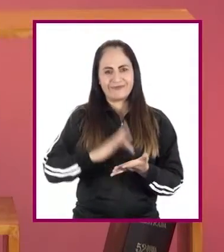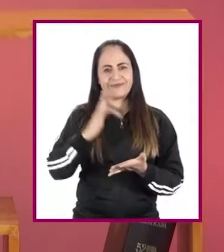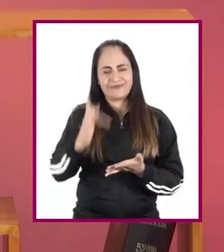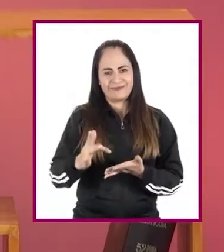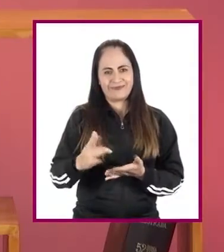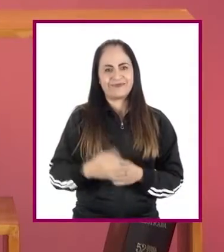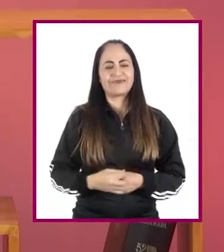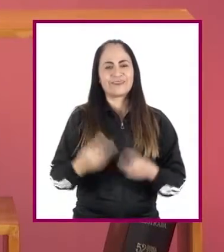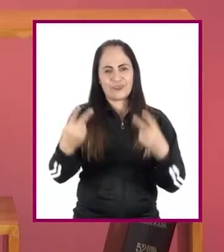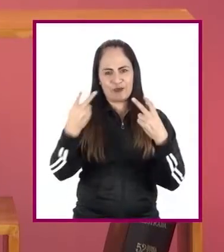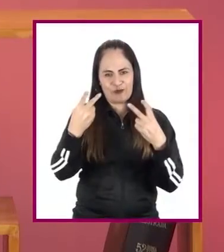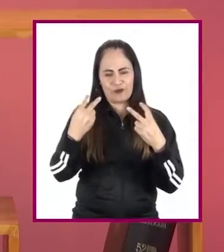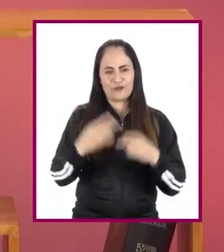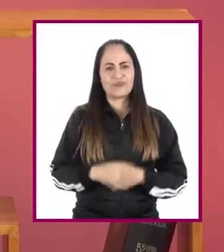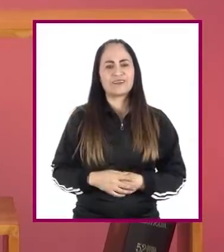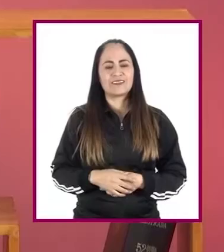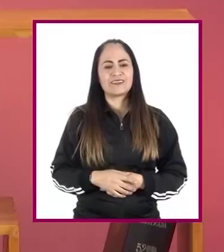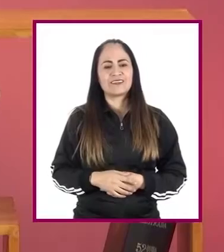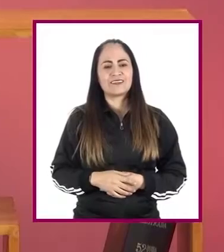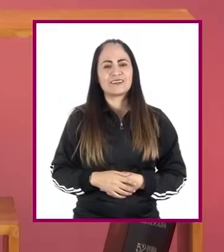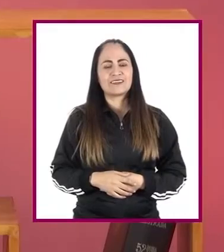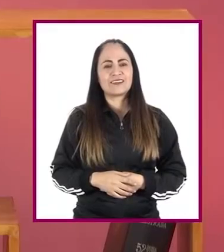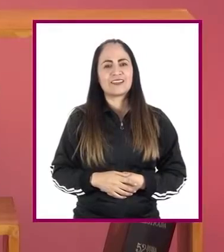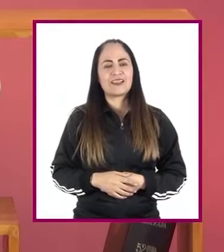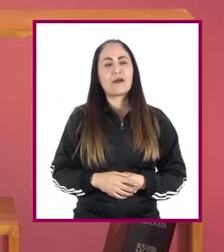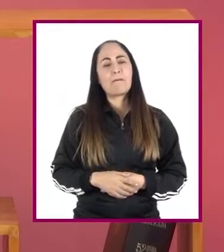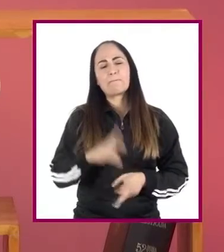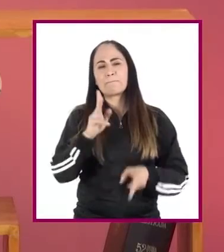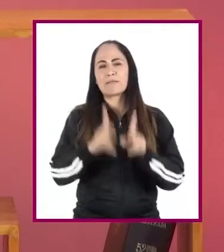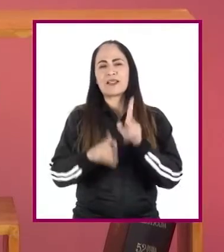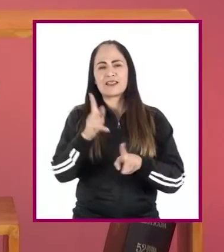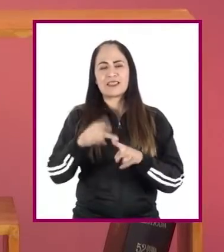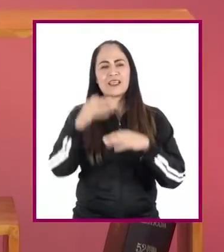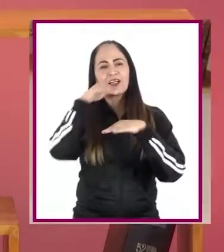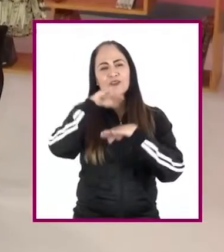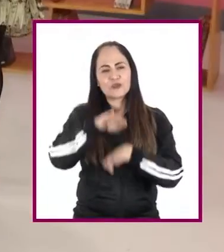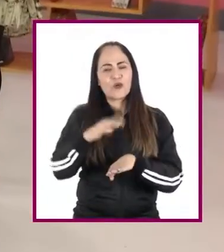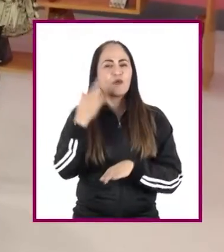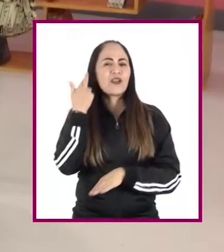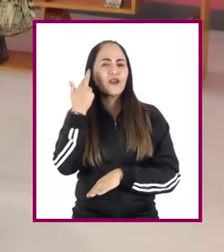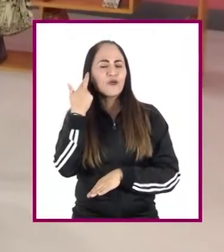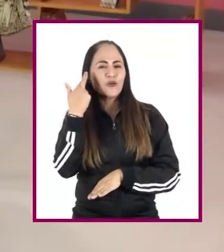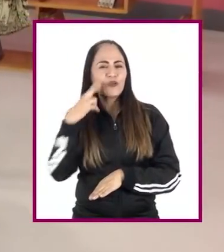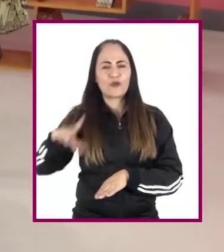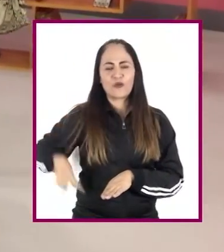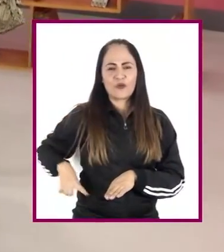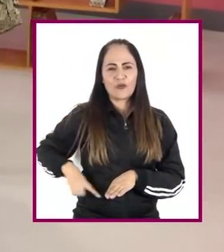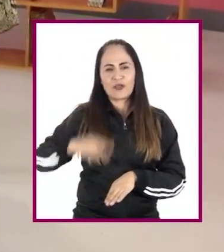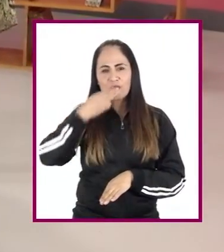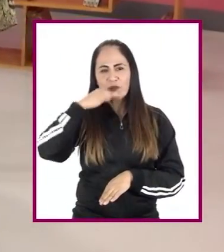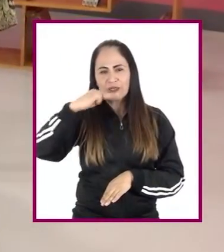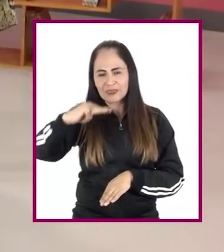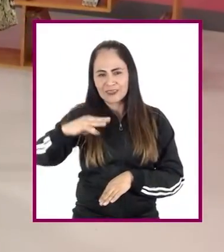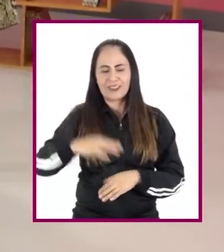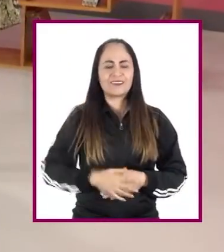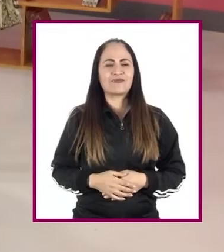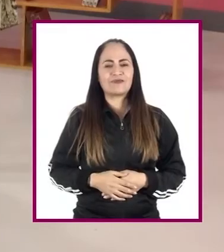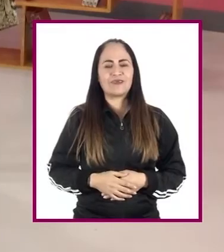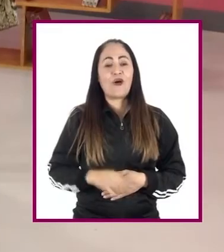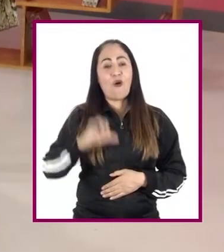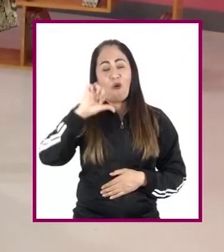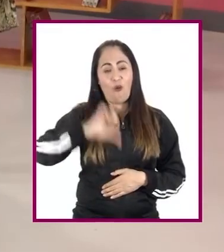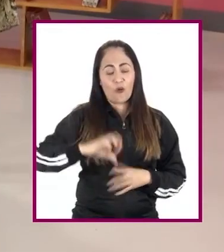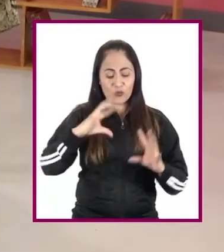esta sesión de Lengua Materna 2, en la que hemos conversado sobre el sonido de la campaña. Hemos aprendido algo